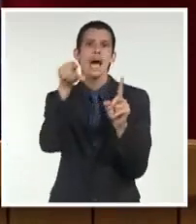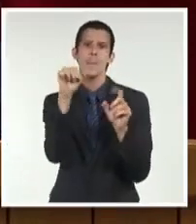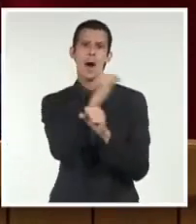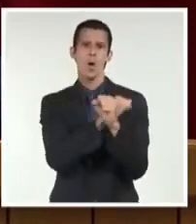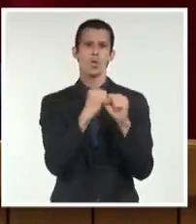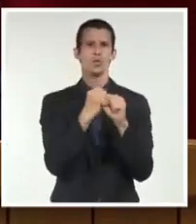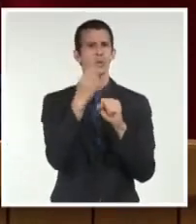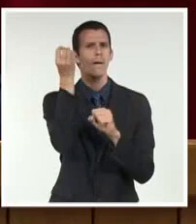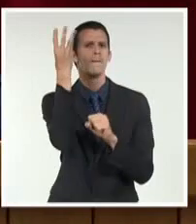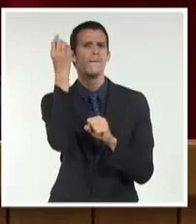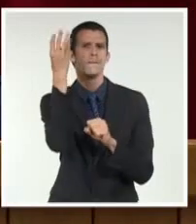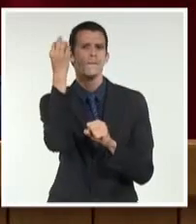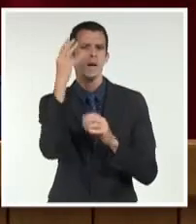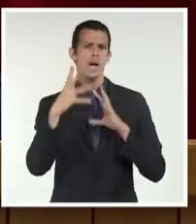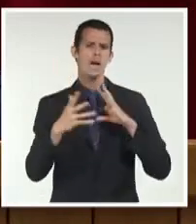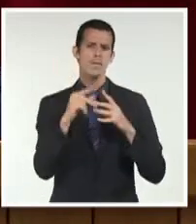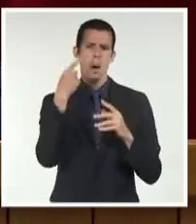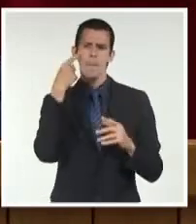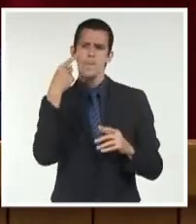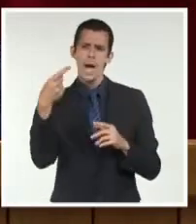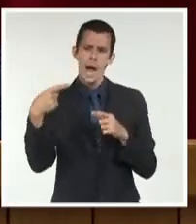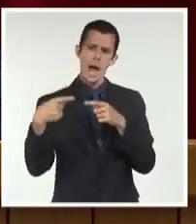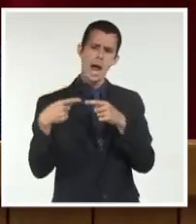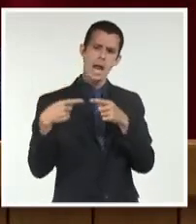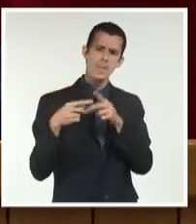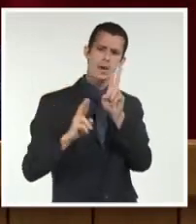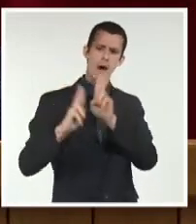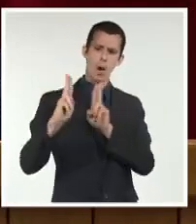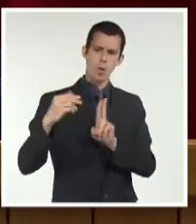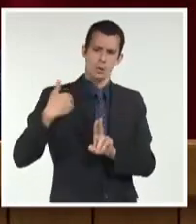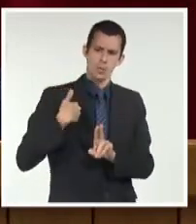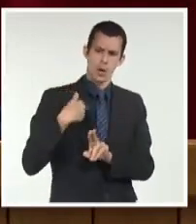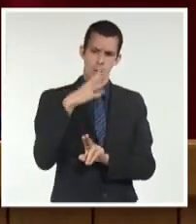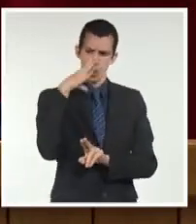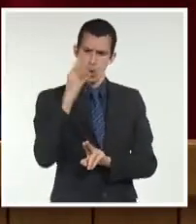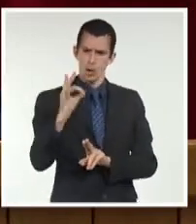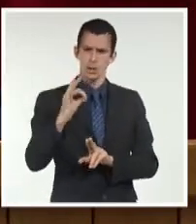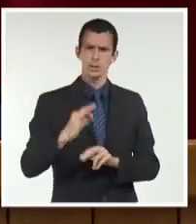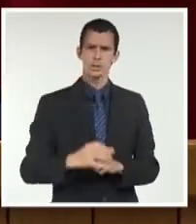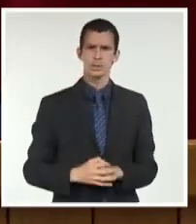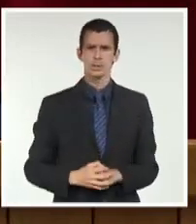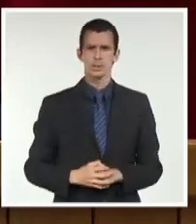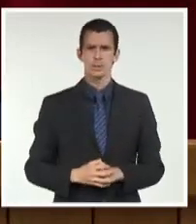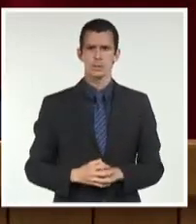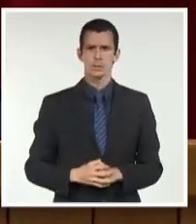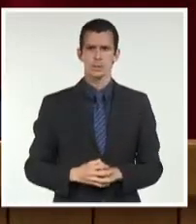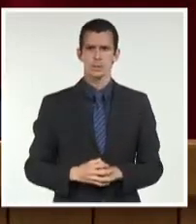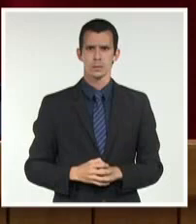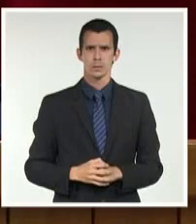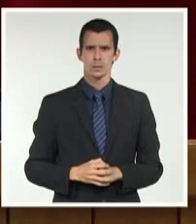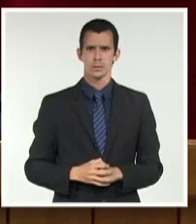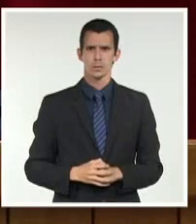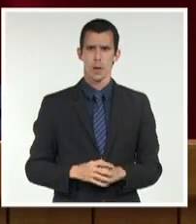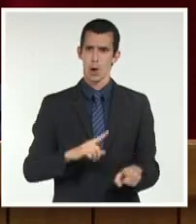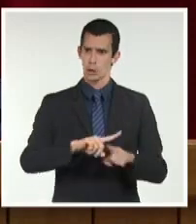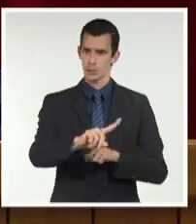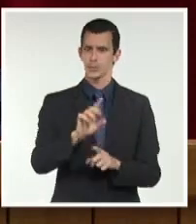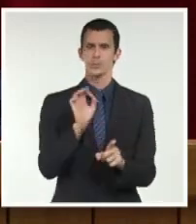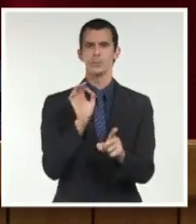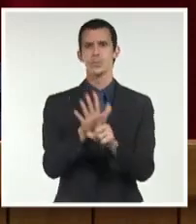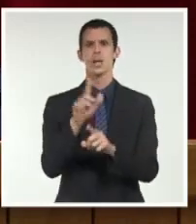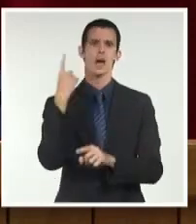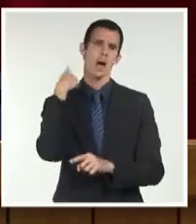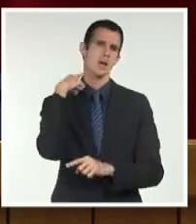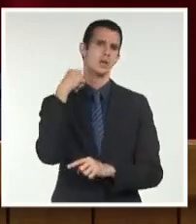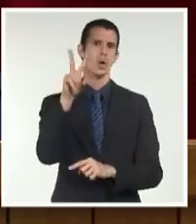contra de sus intereses. Desde 2019, las medidas de reforzamiento y máxima presión aplicadas por